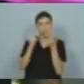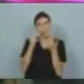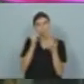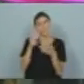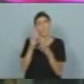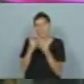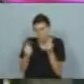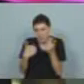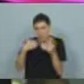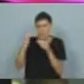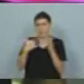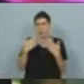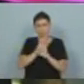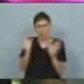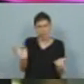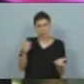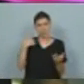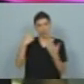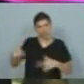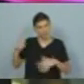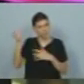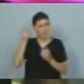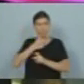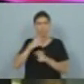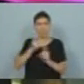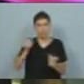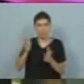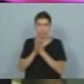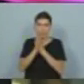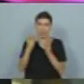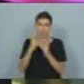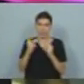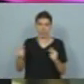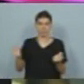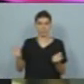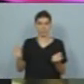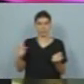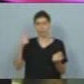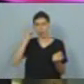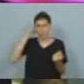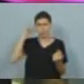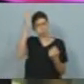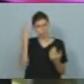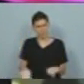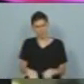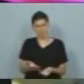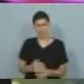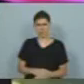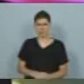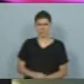termines con esas groserías? Yo no quiero escuchar eso. ¿La terminas? Tú sos un poco grandecito ya,